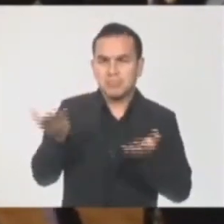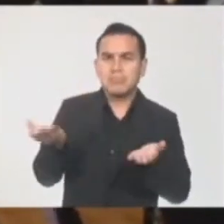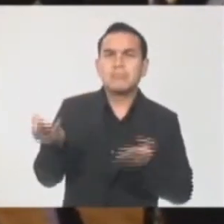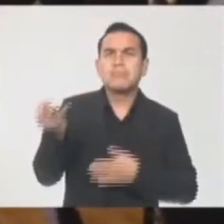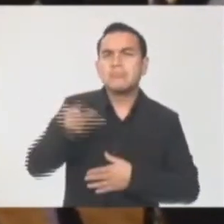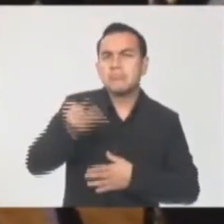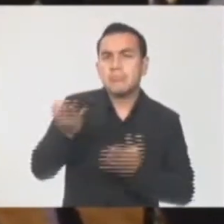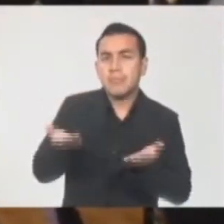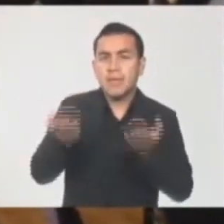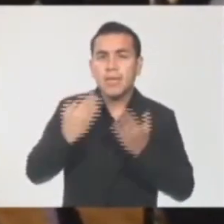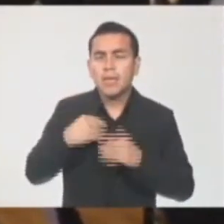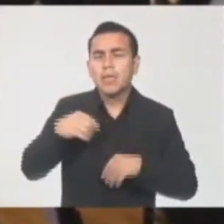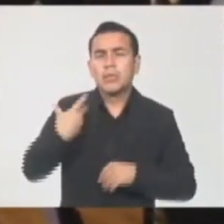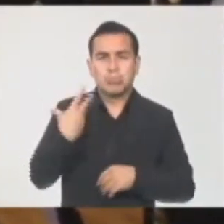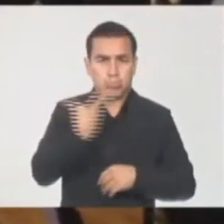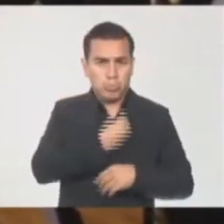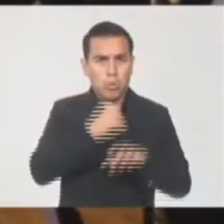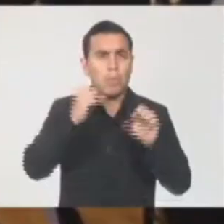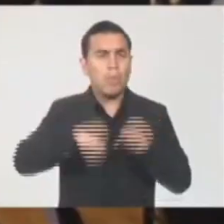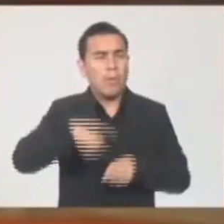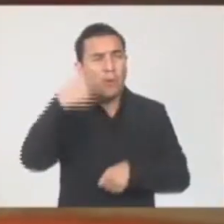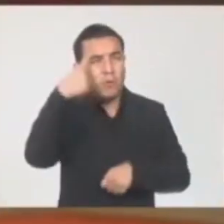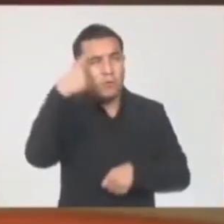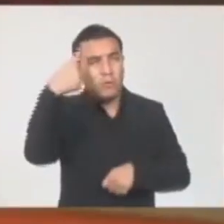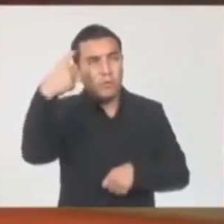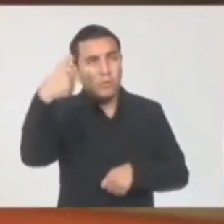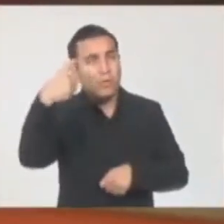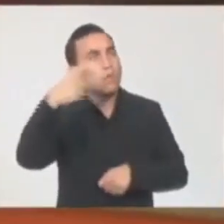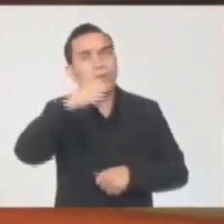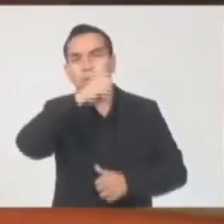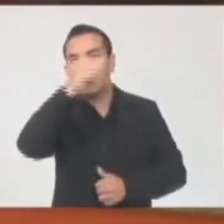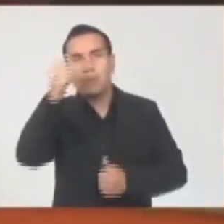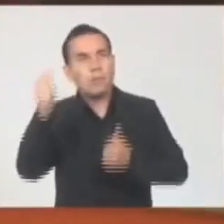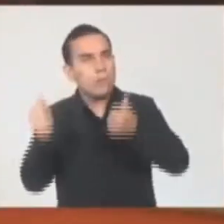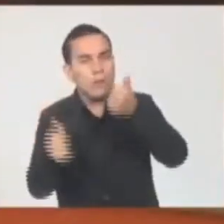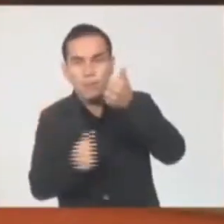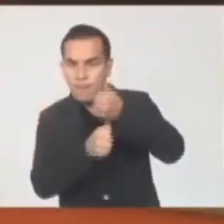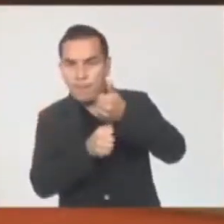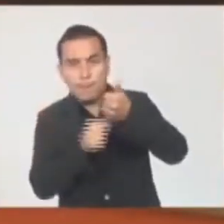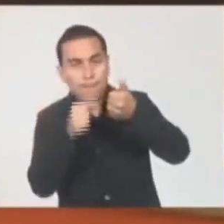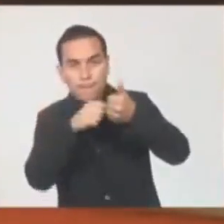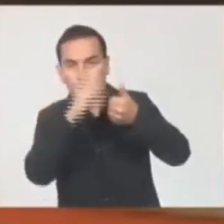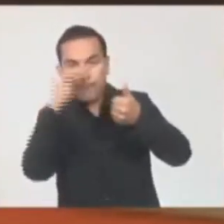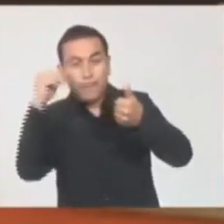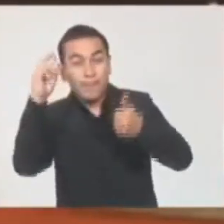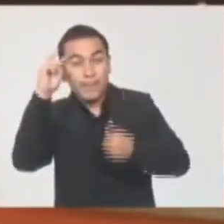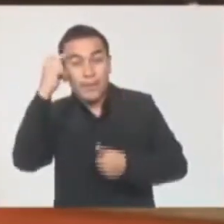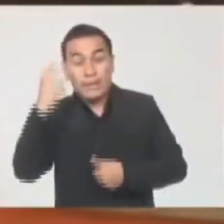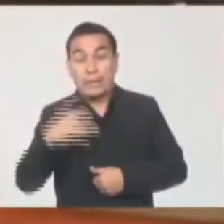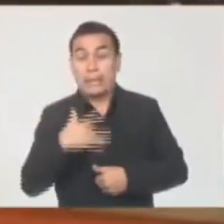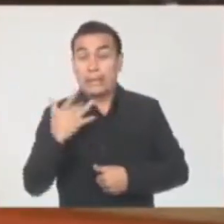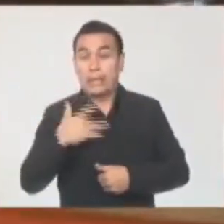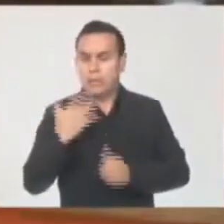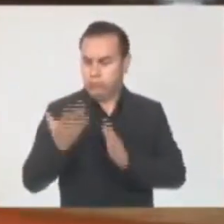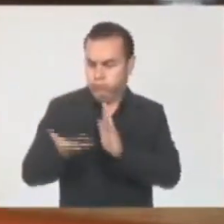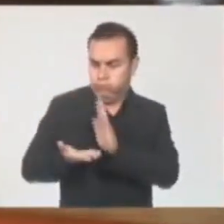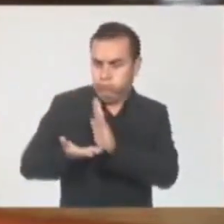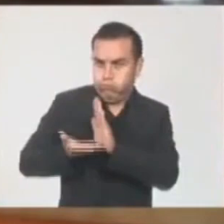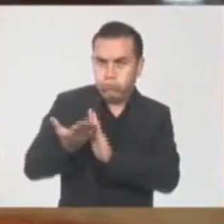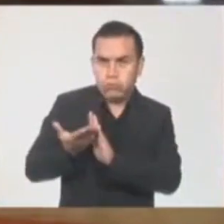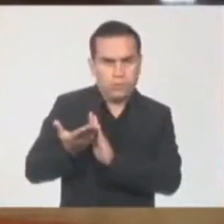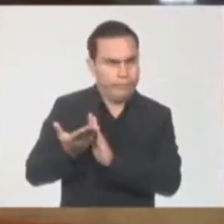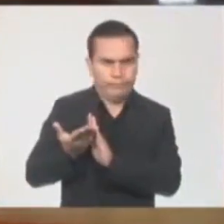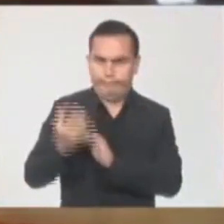¿por qué no podemos soñar con no depender de eso? ¿Por qué tenemos que sentirnos menos y ser condenados